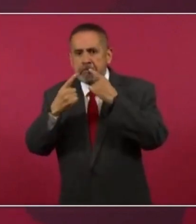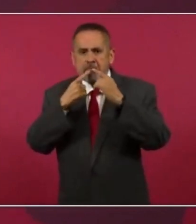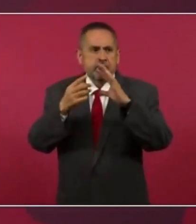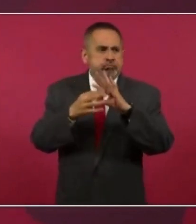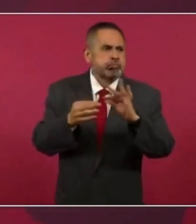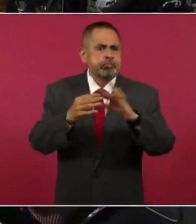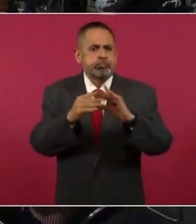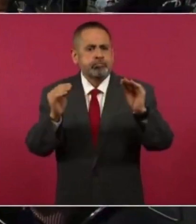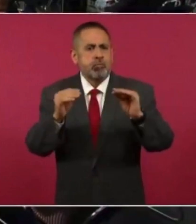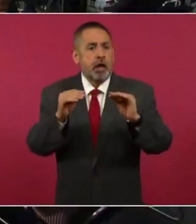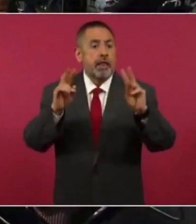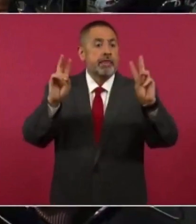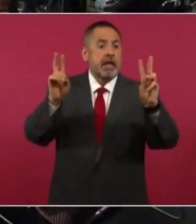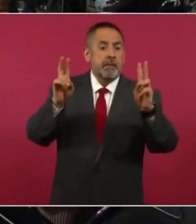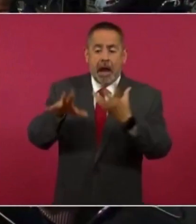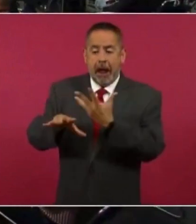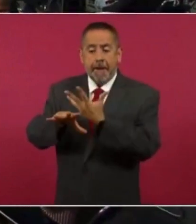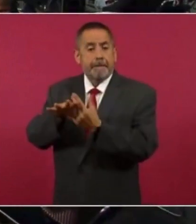la migración